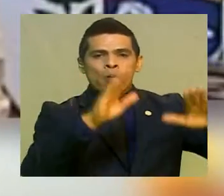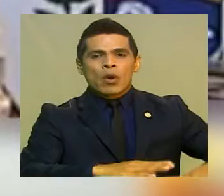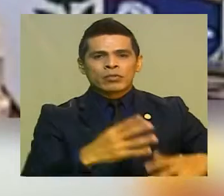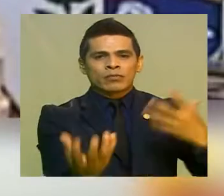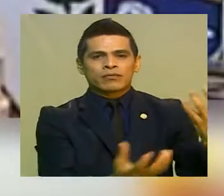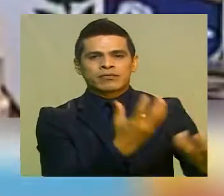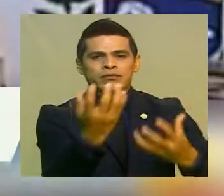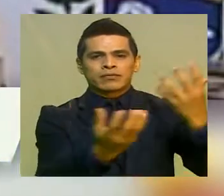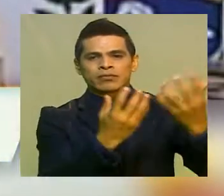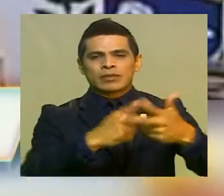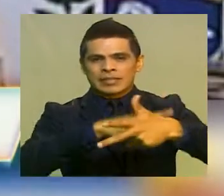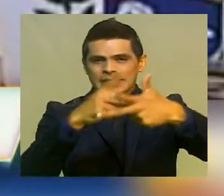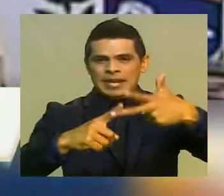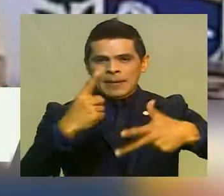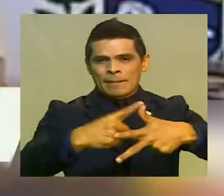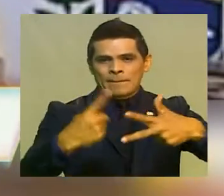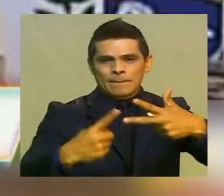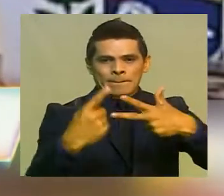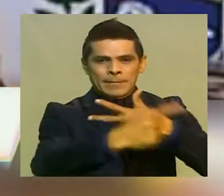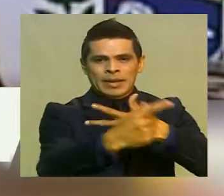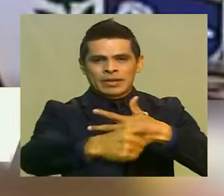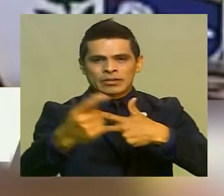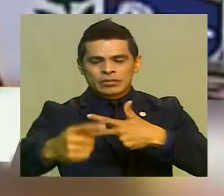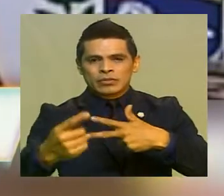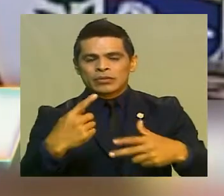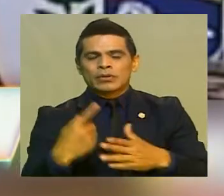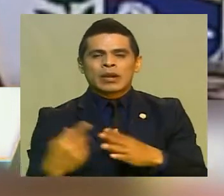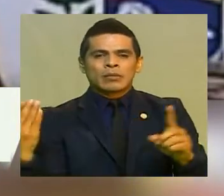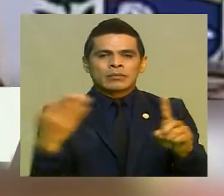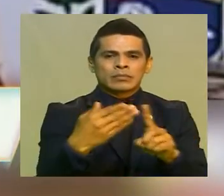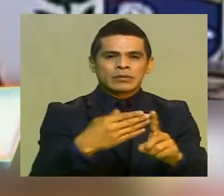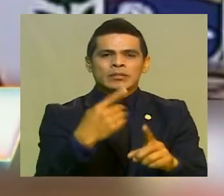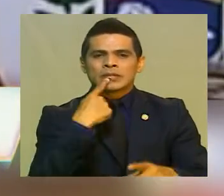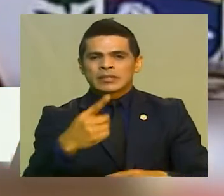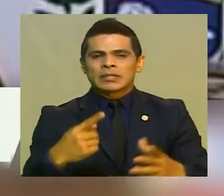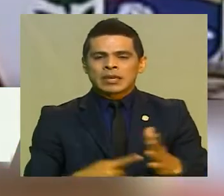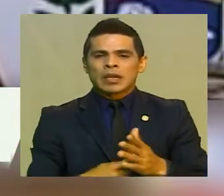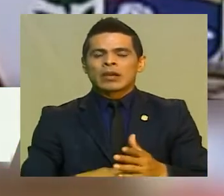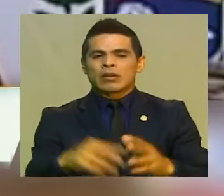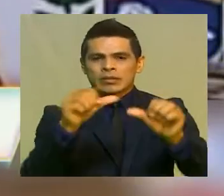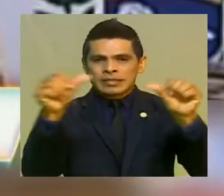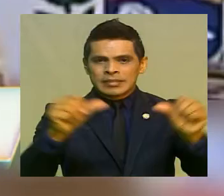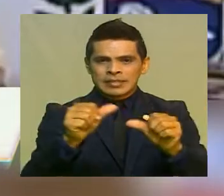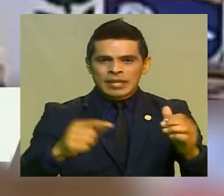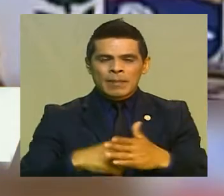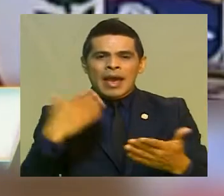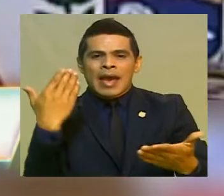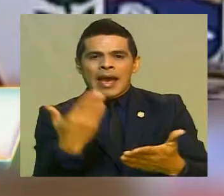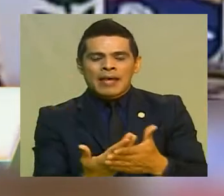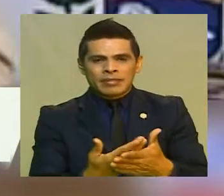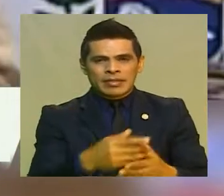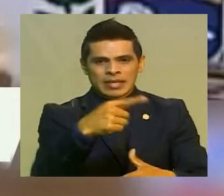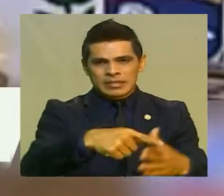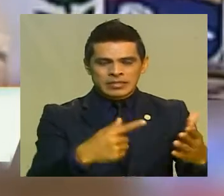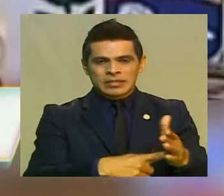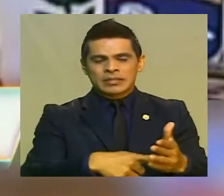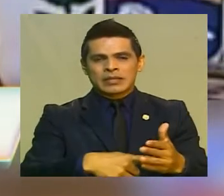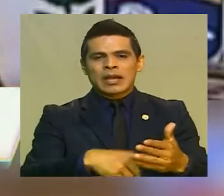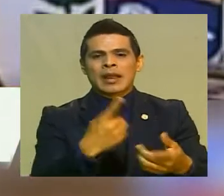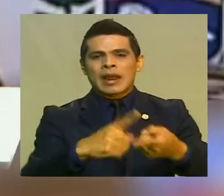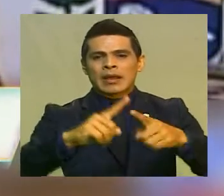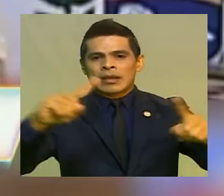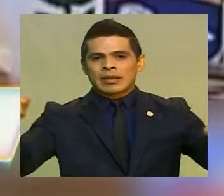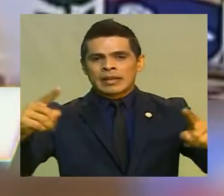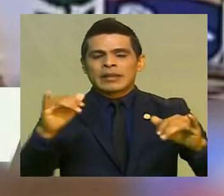personas vulneraron parte del sistema de seguridad y lograron llegar a la estación que da energía con